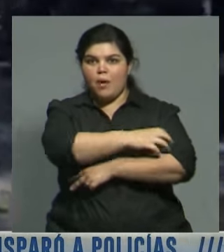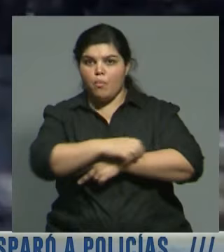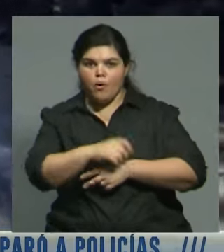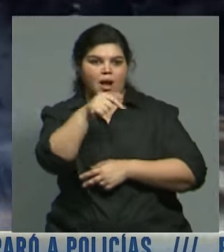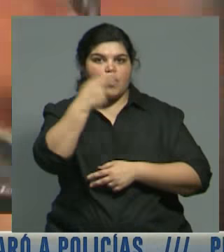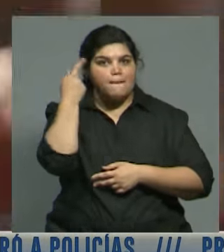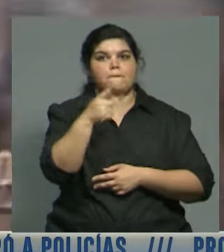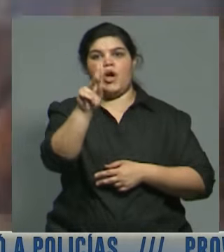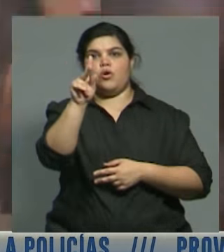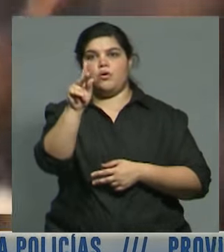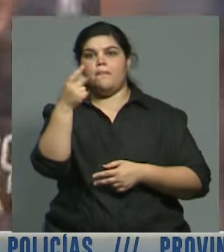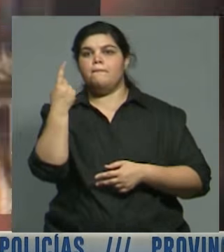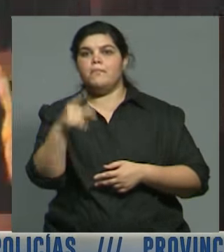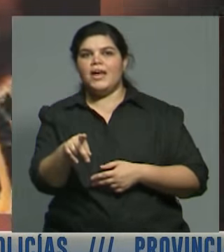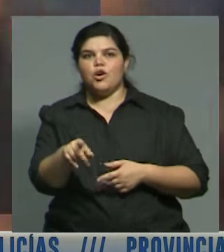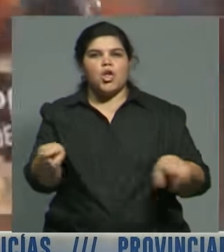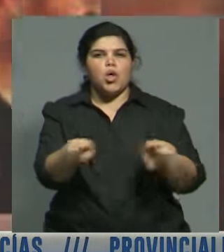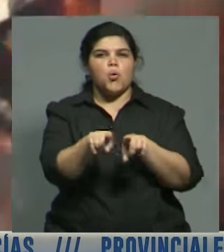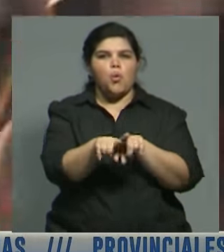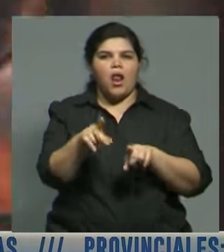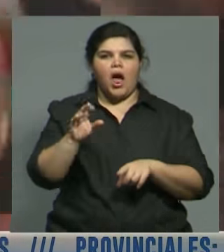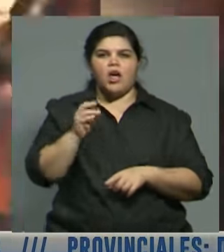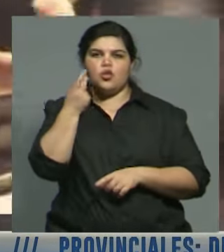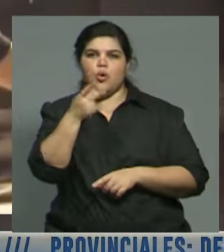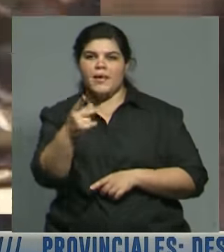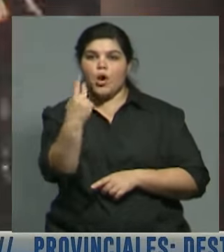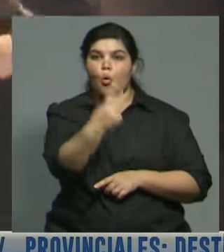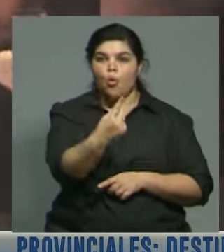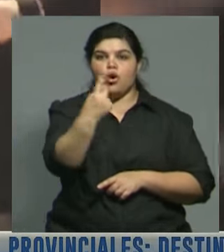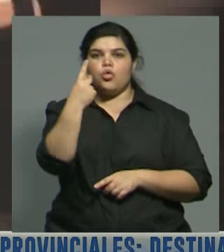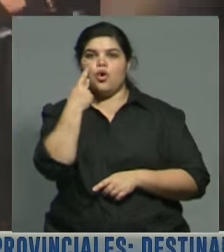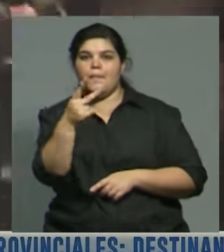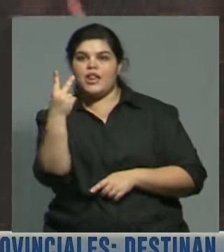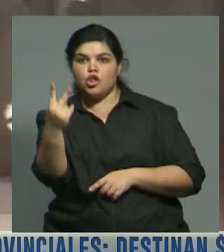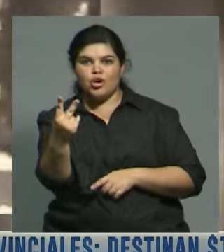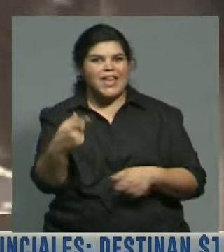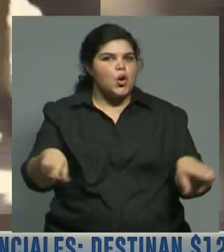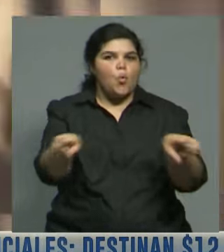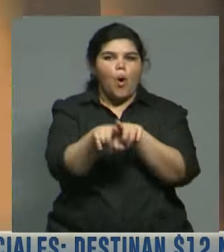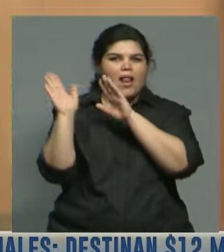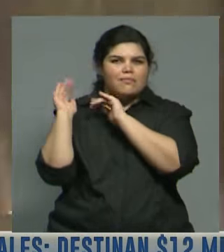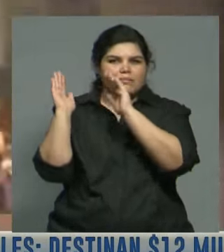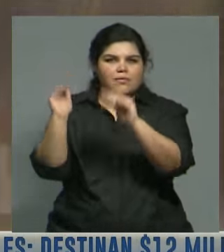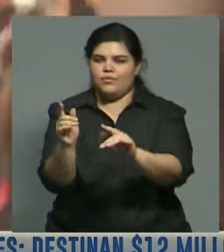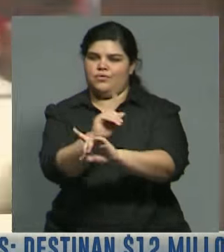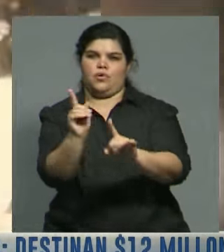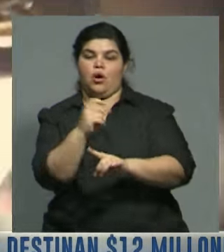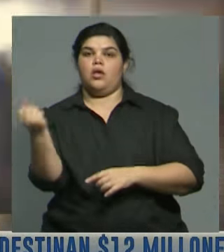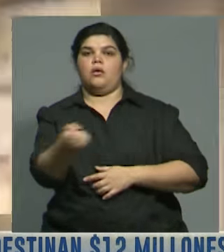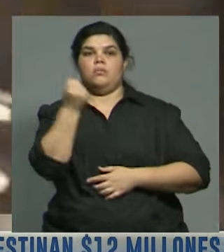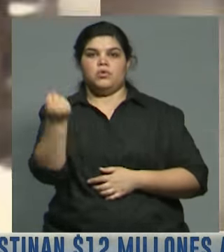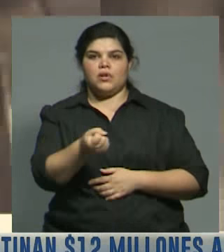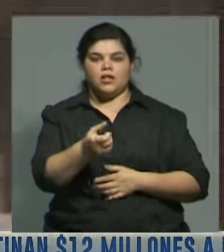estamos lejos de enfrentar una situación similar a la que fue el 2001 y el 2002, con lo cual deberíamos llamar a la cordura, sobre todo de